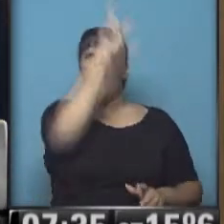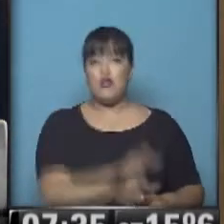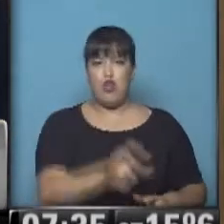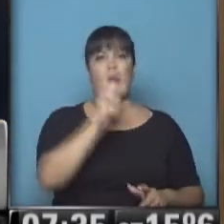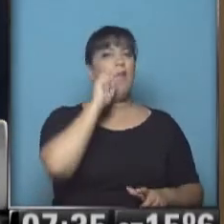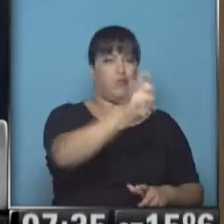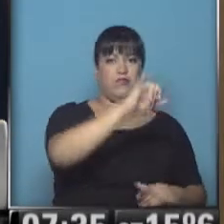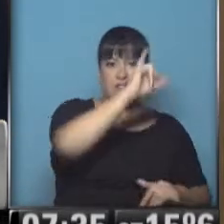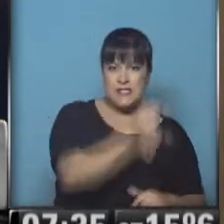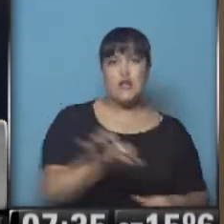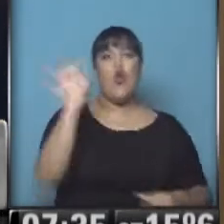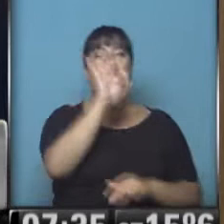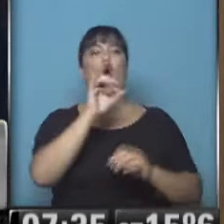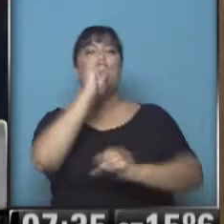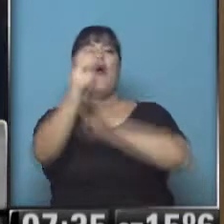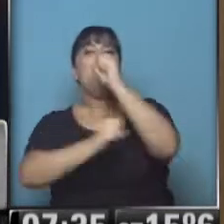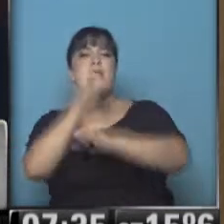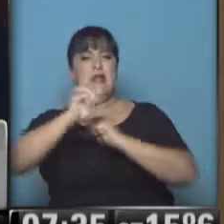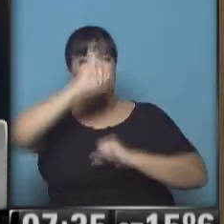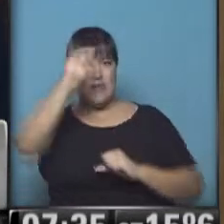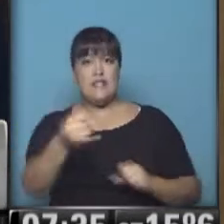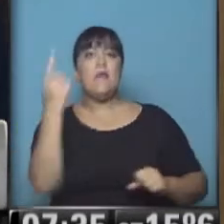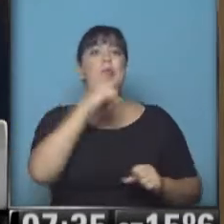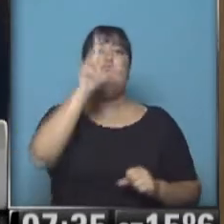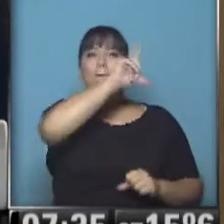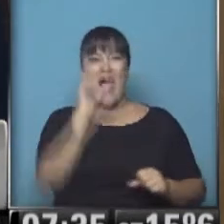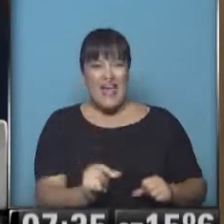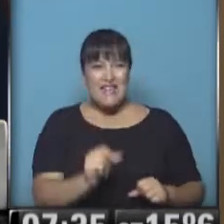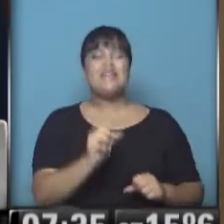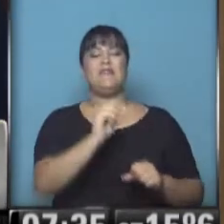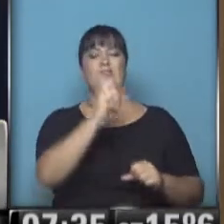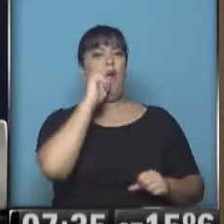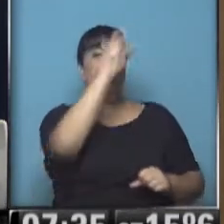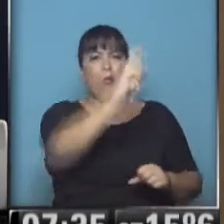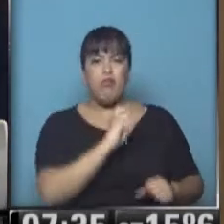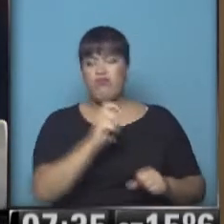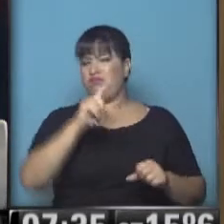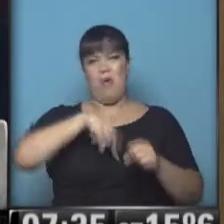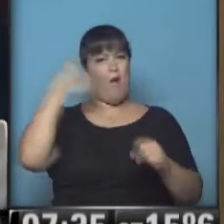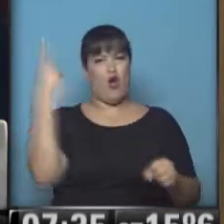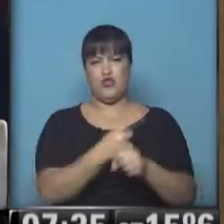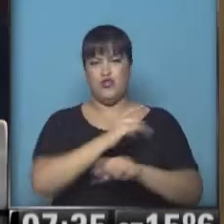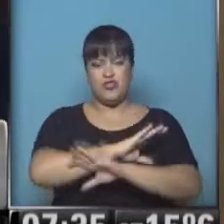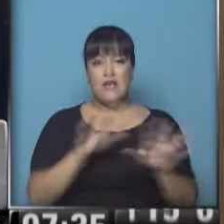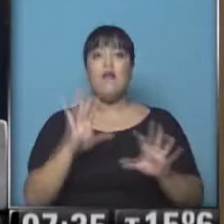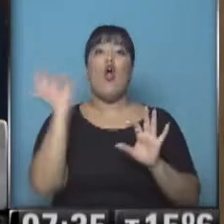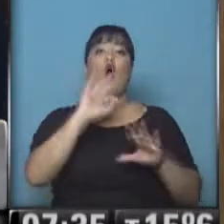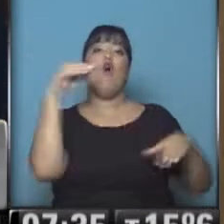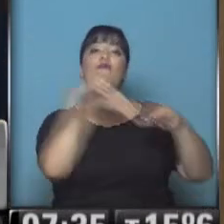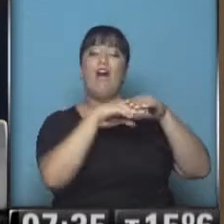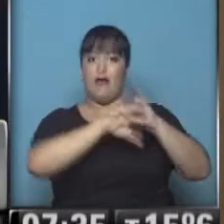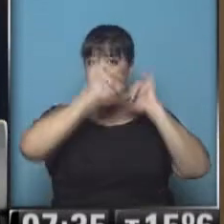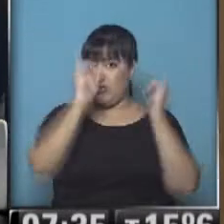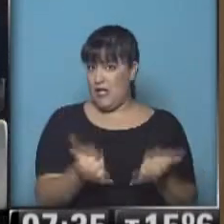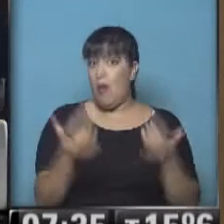persona jurídica de una sociedad anónima supongan ustedes se puede establecer lo y sacar a todos los bancos esto